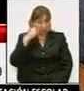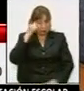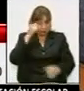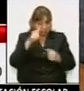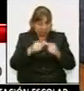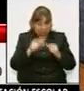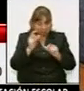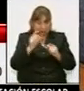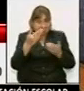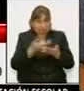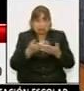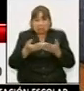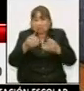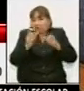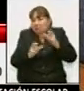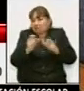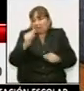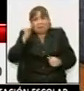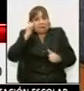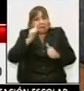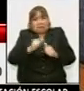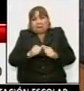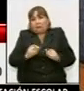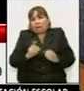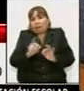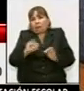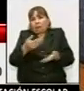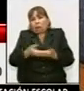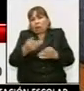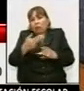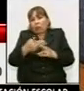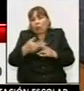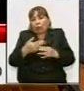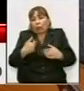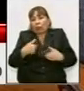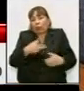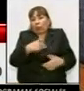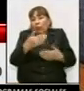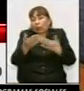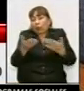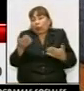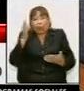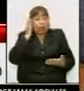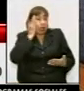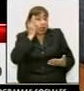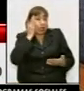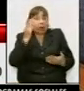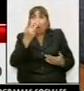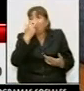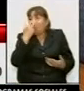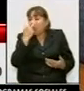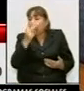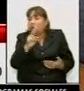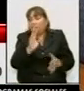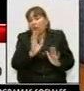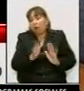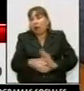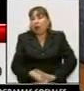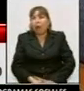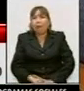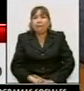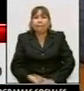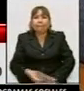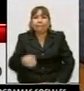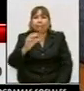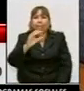día. De las personas que le digo por nombres, a veces usted sabe, no recuerdo. Sí. O sea, cuando las ve, de repente... ¿no? ¿Carlos